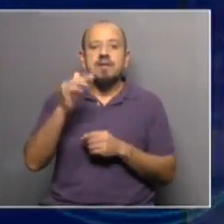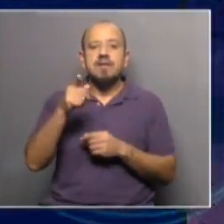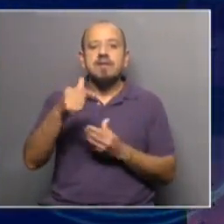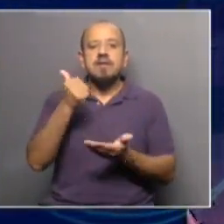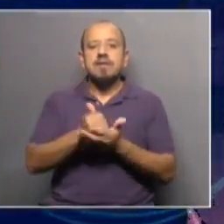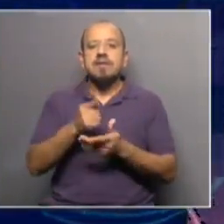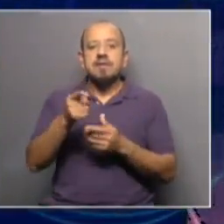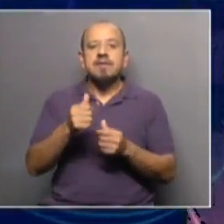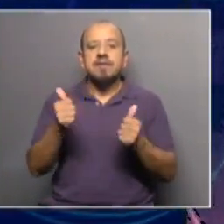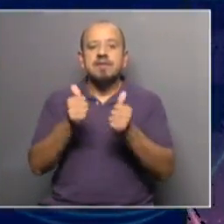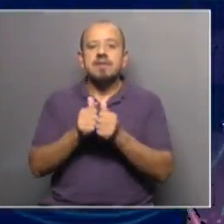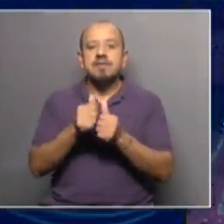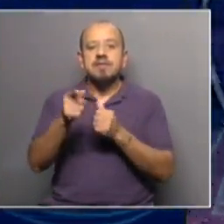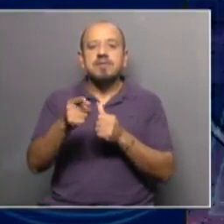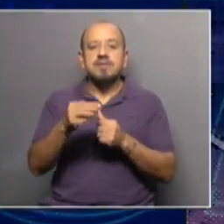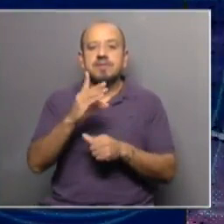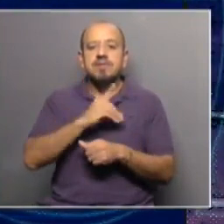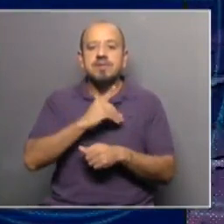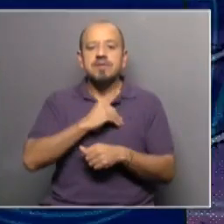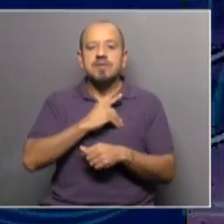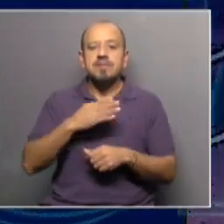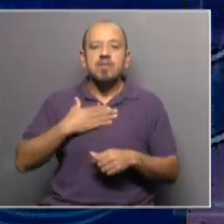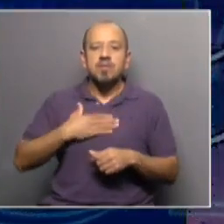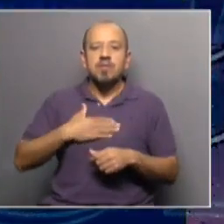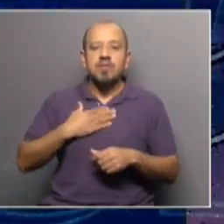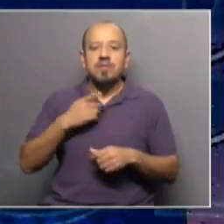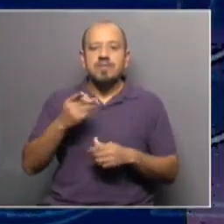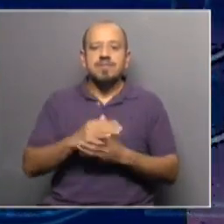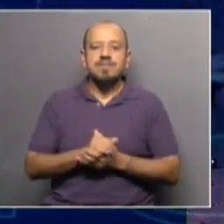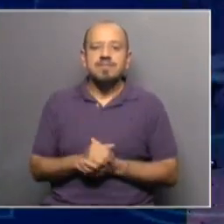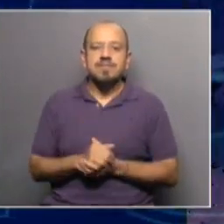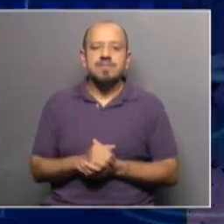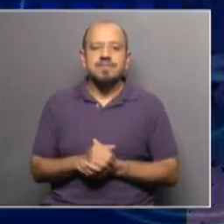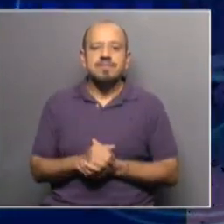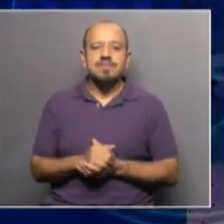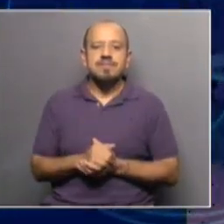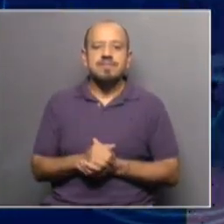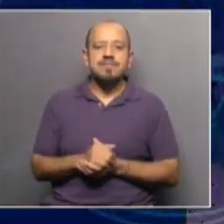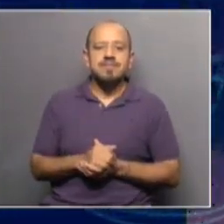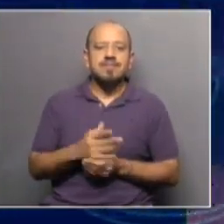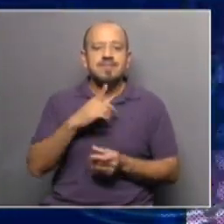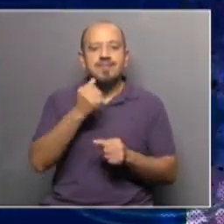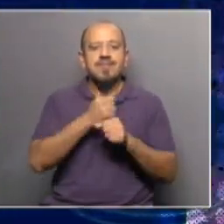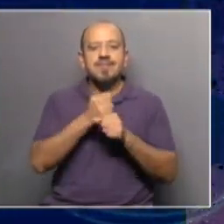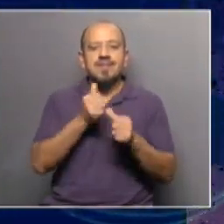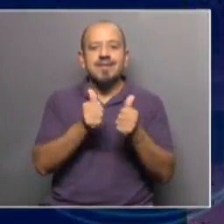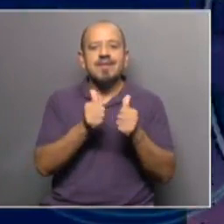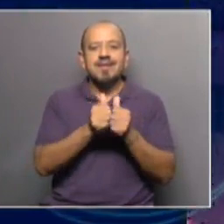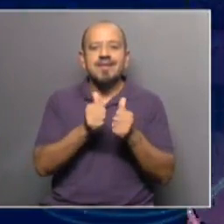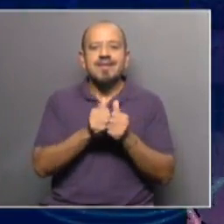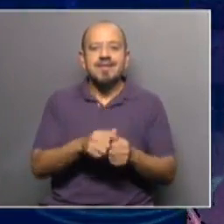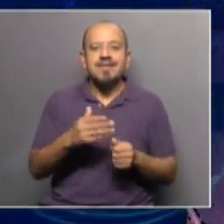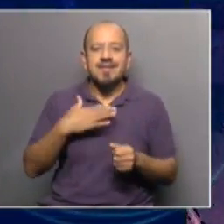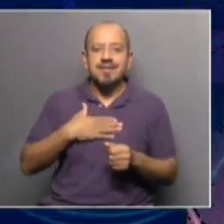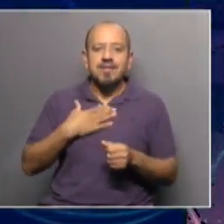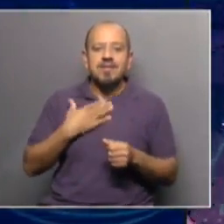estar acompañando por todo diciembre. Es un gusto recibirte, Marcelo. Hemos sabido trabajar juntos en otro canal. Para mí, querida